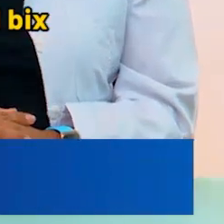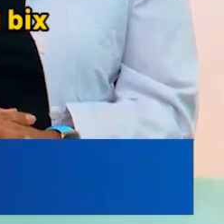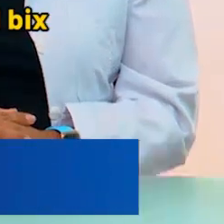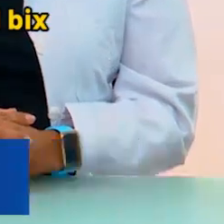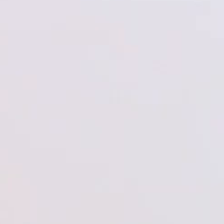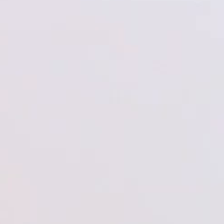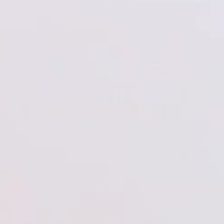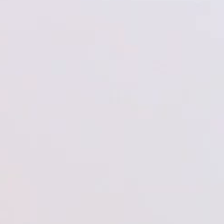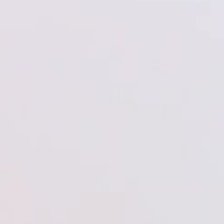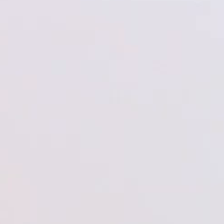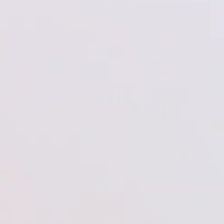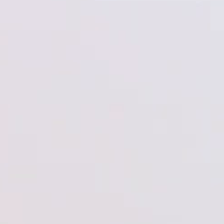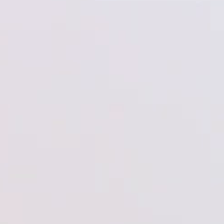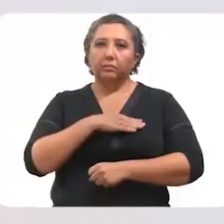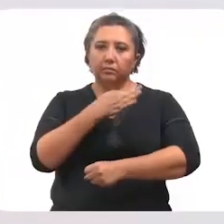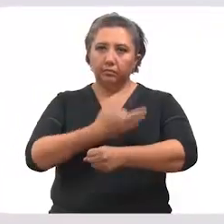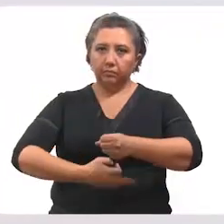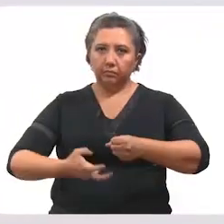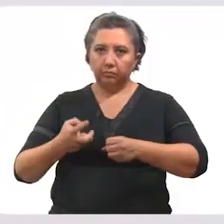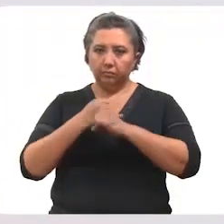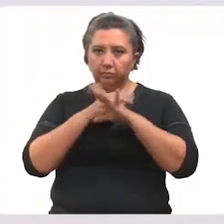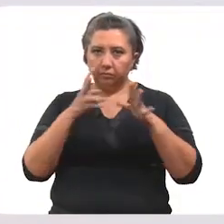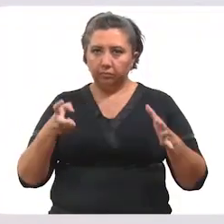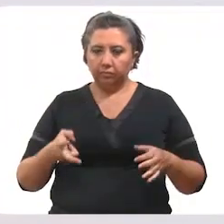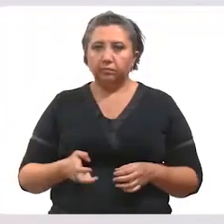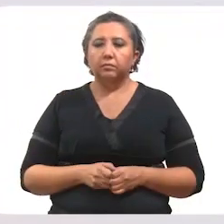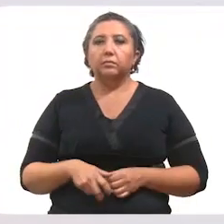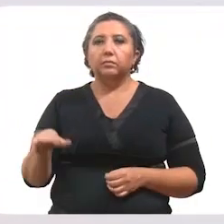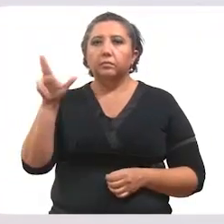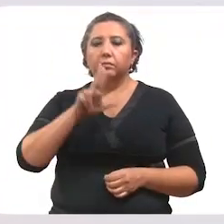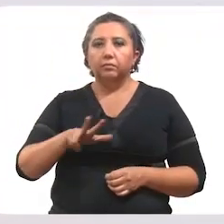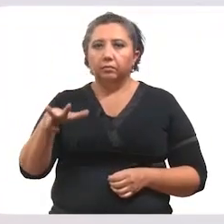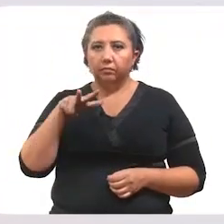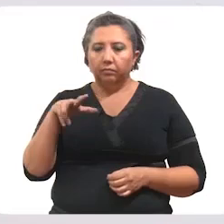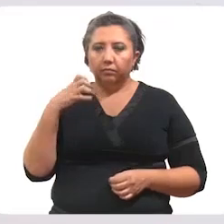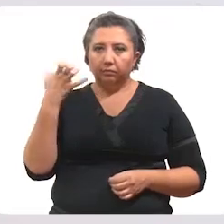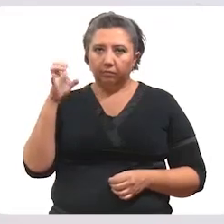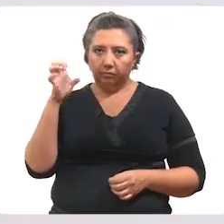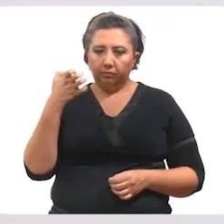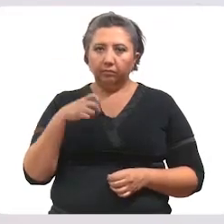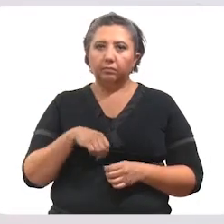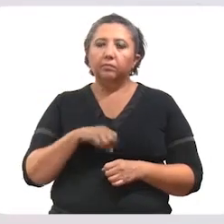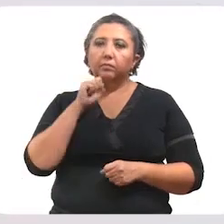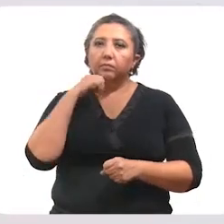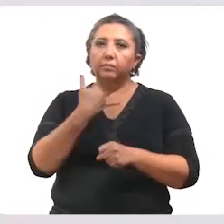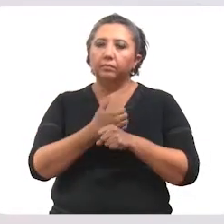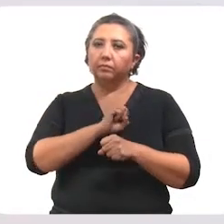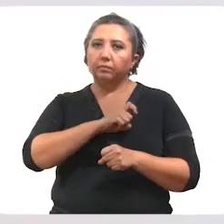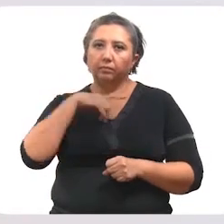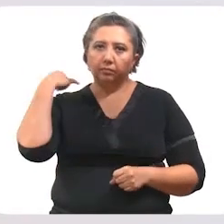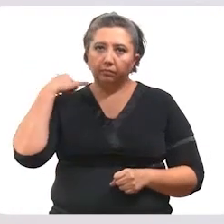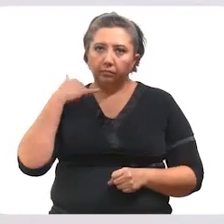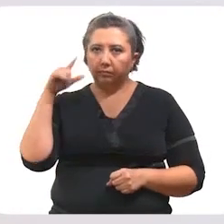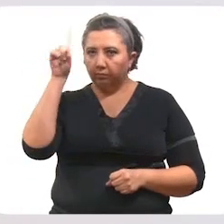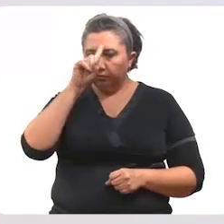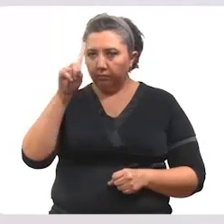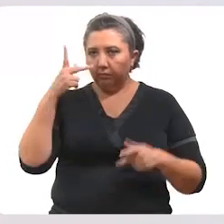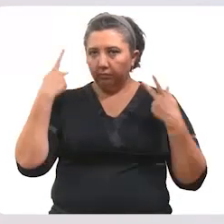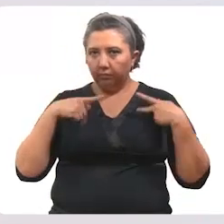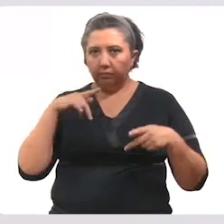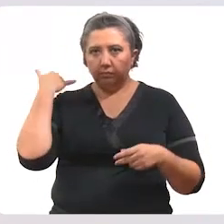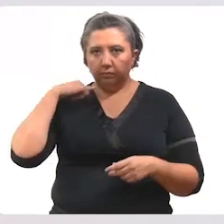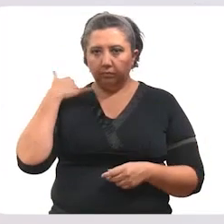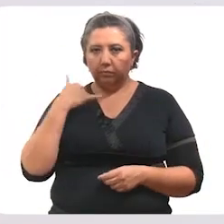Adelante, doctora. Gracias, licenciada. Buenas tardes. Este es el parte médico de este martes 18 de enero. La Secretaría de Salud de Yucatán recomienda a la